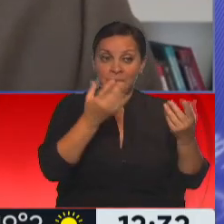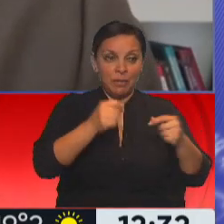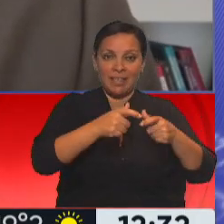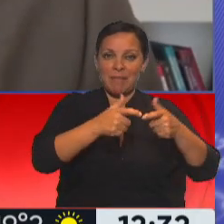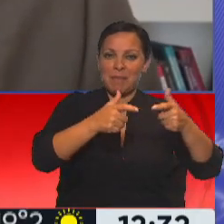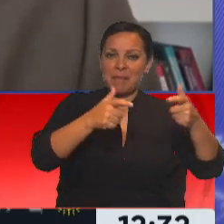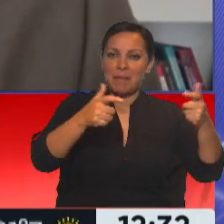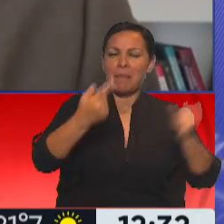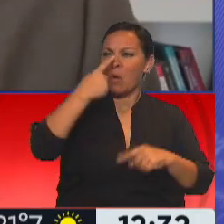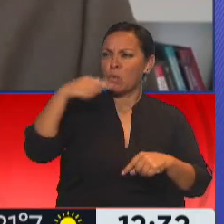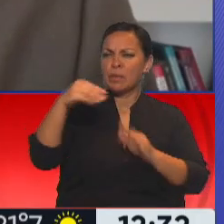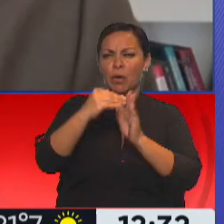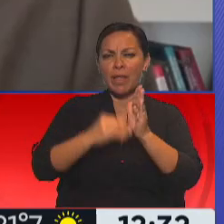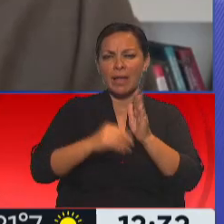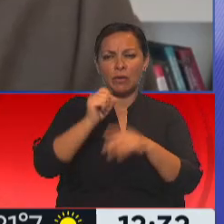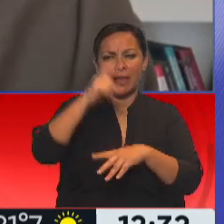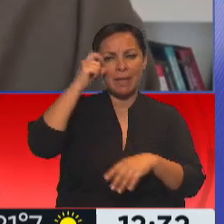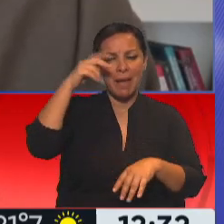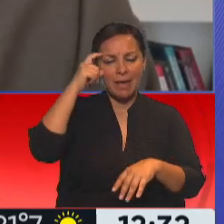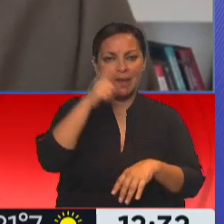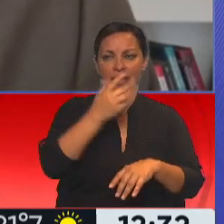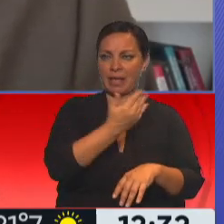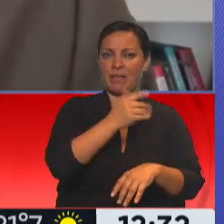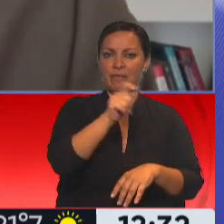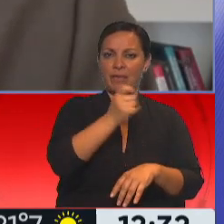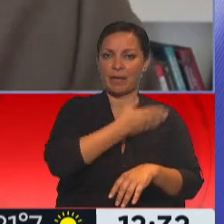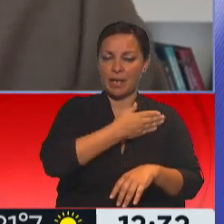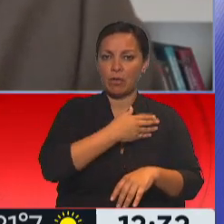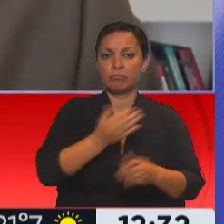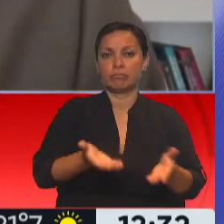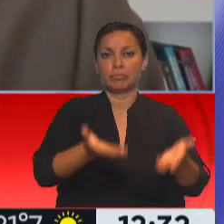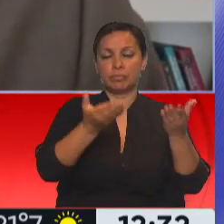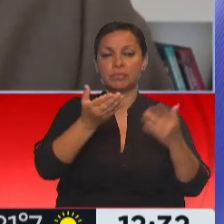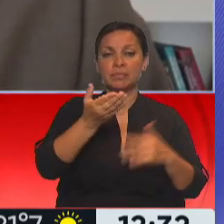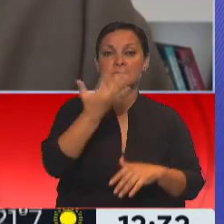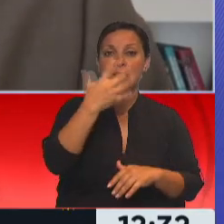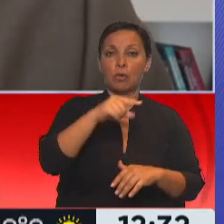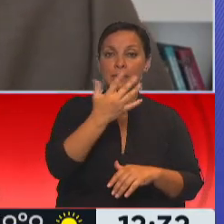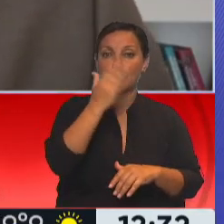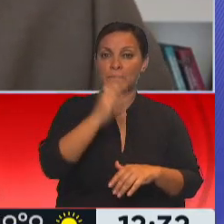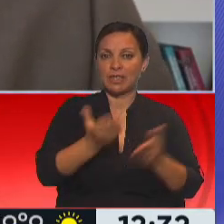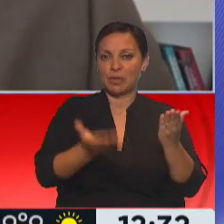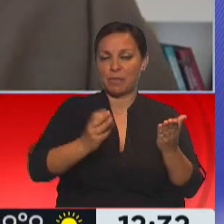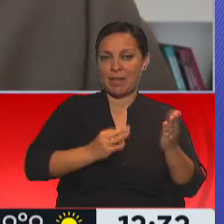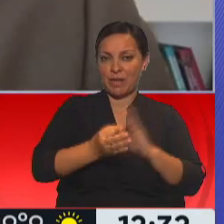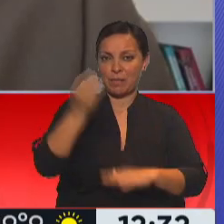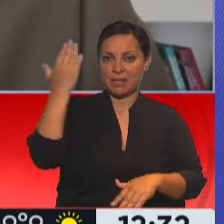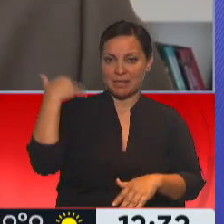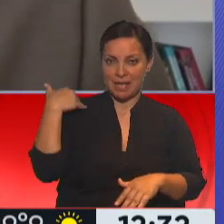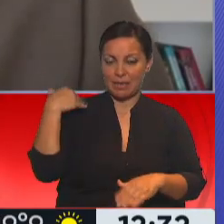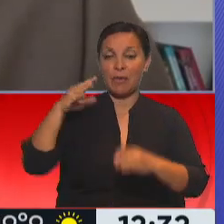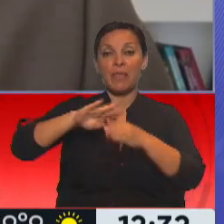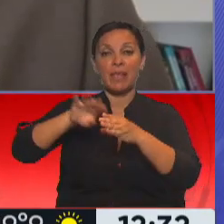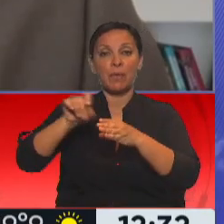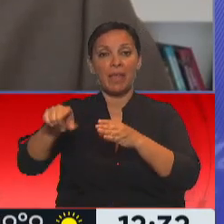el último dato del EMAE, que es de febrero, crecimos 5,7% contra el año anterior. Por lo tanto, la deuda sobre el total de la